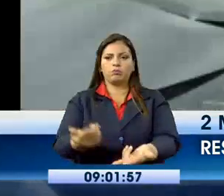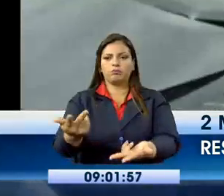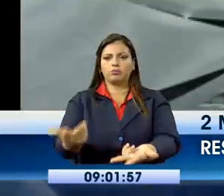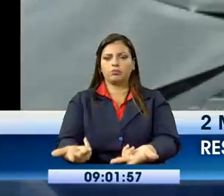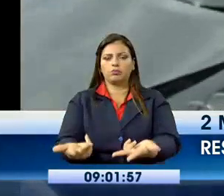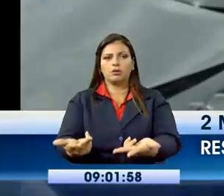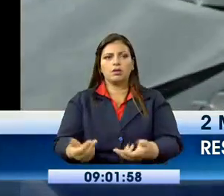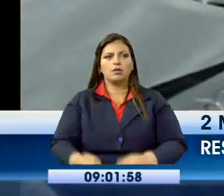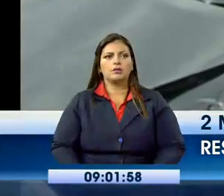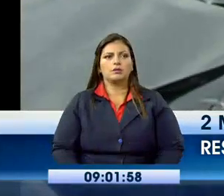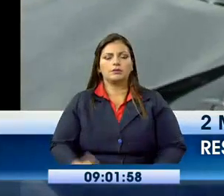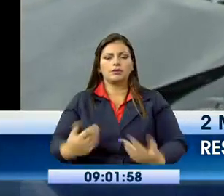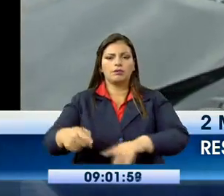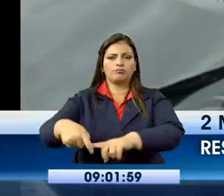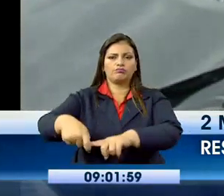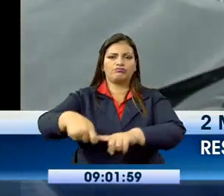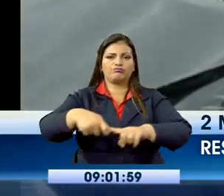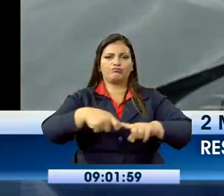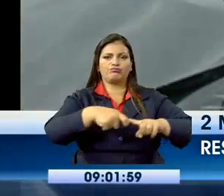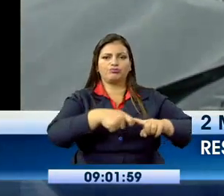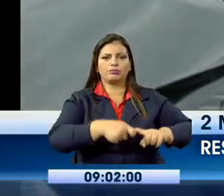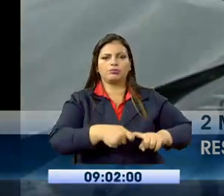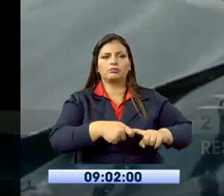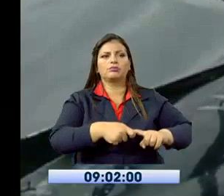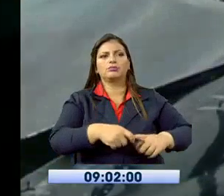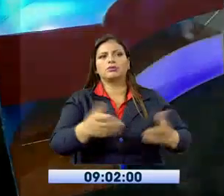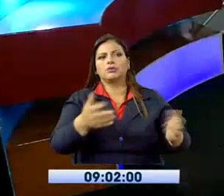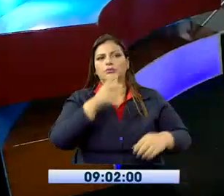individuos son investigados, informó Julio César Saona.